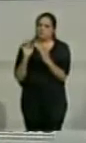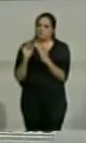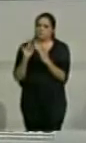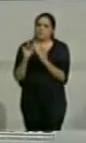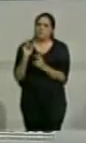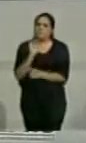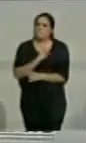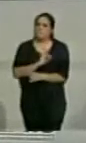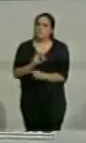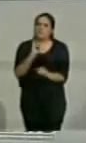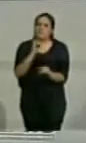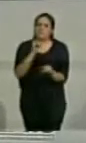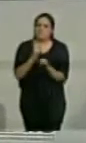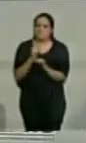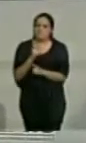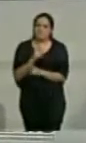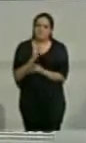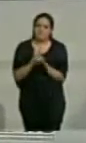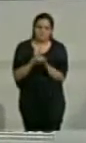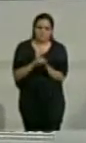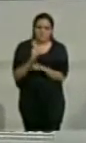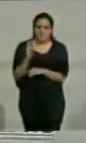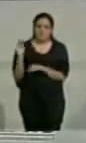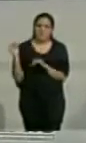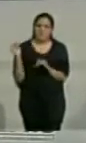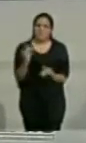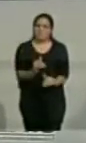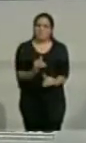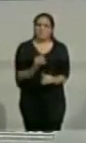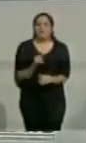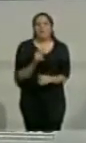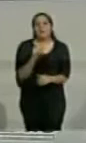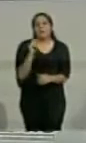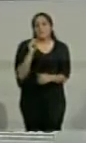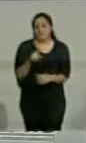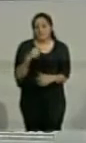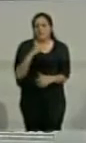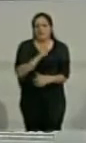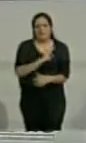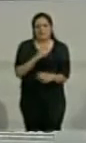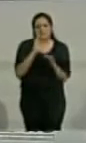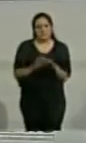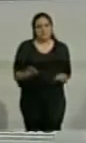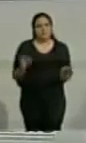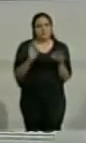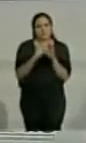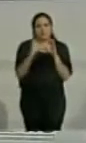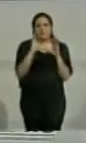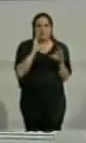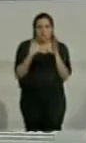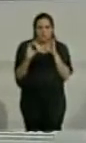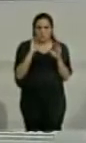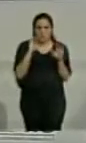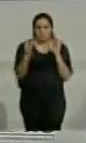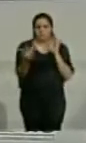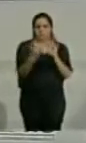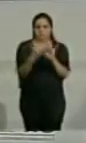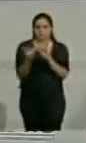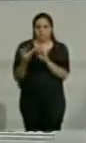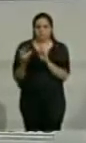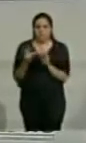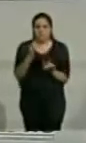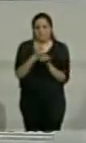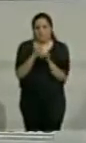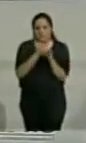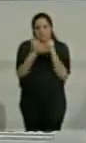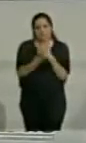Yo creo que es una parte muy importante que podamos estar comunicados con cada una de nuestras zonas a través precisamente de un internet libre, gratis.